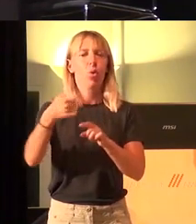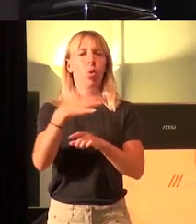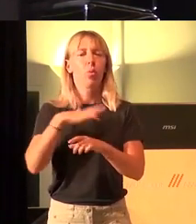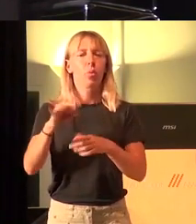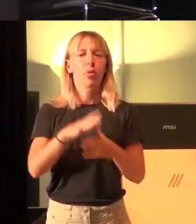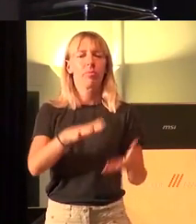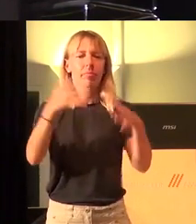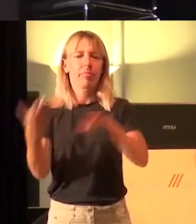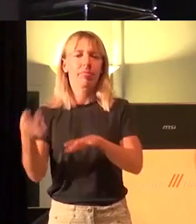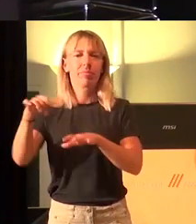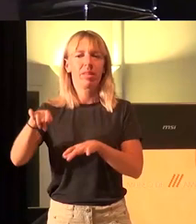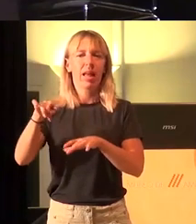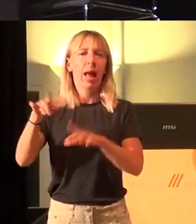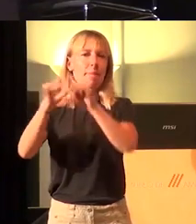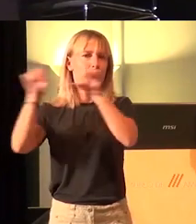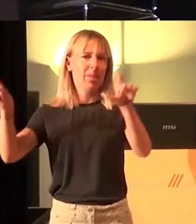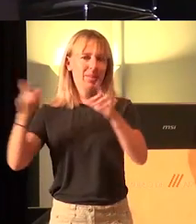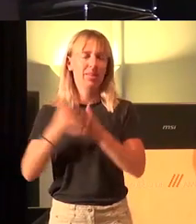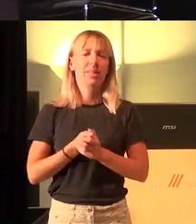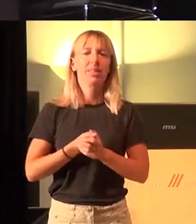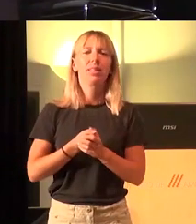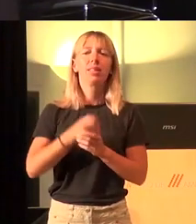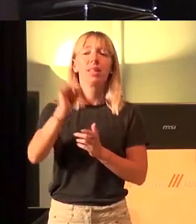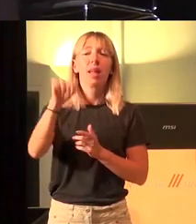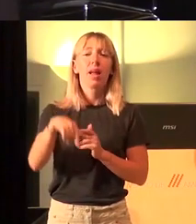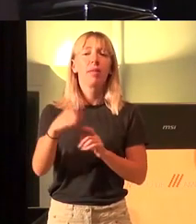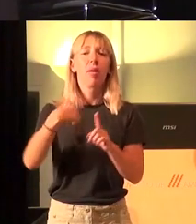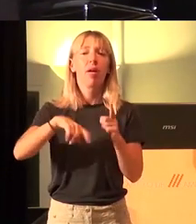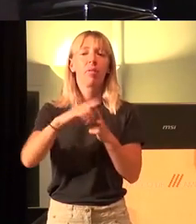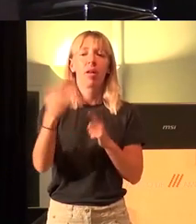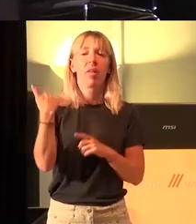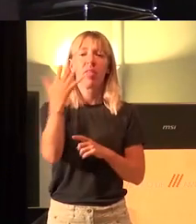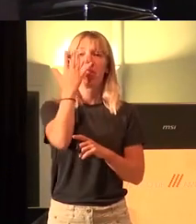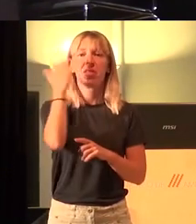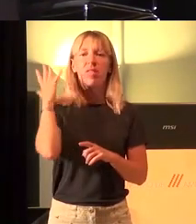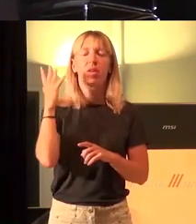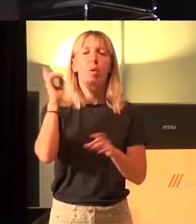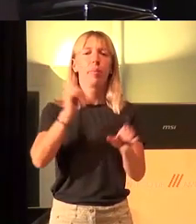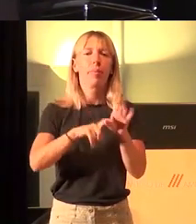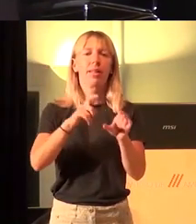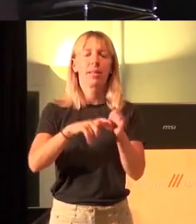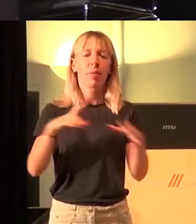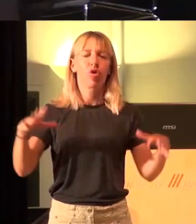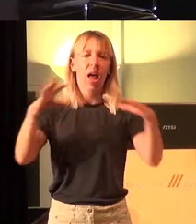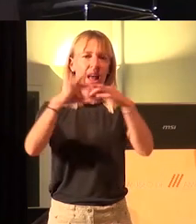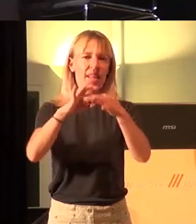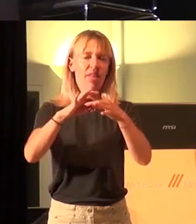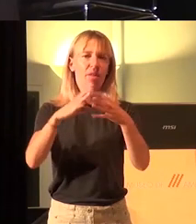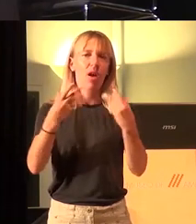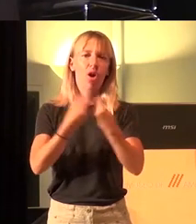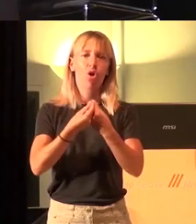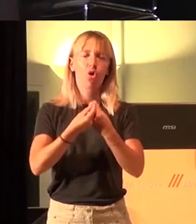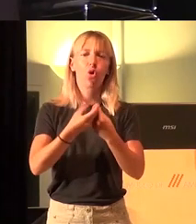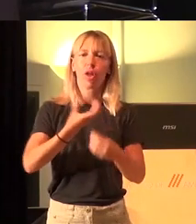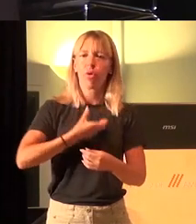podemos llevar a las empresas. Y tenemos también, además, desde hace 5 años participamos en la alianza junto con el